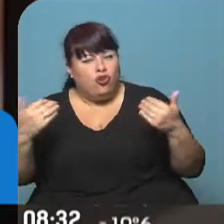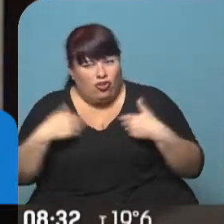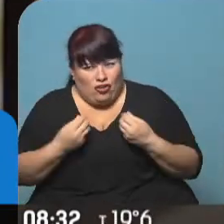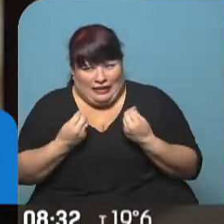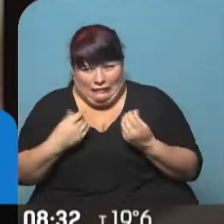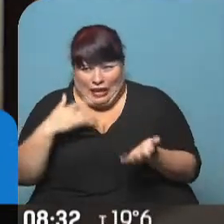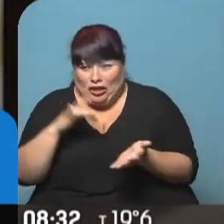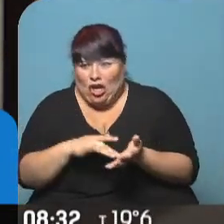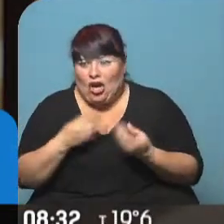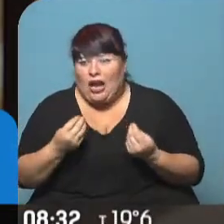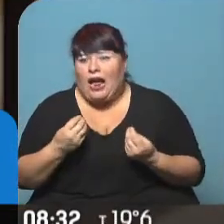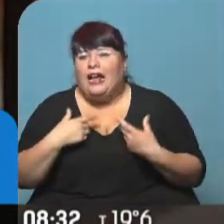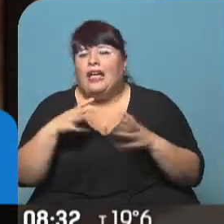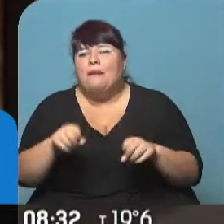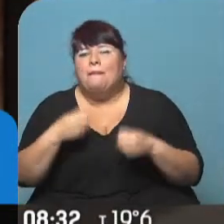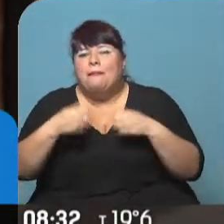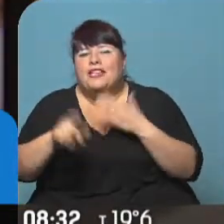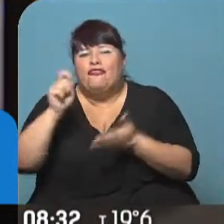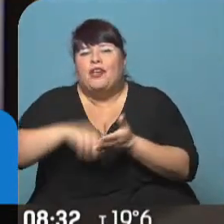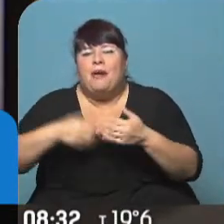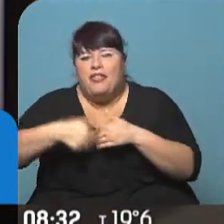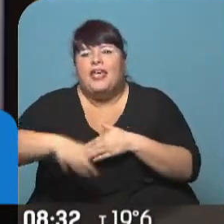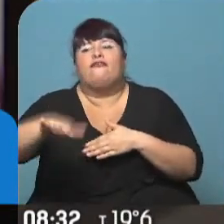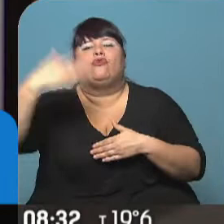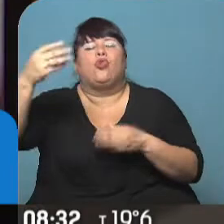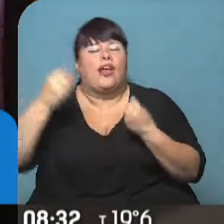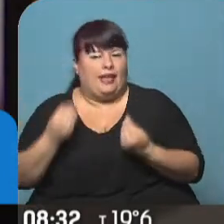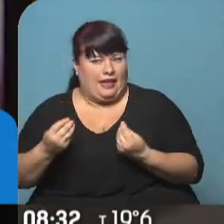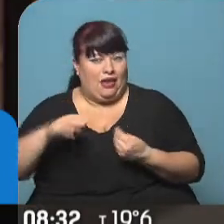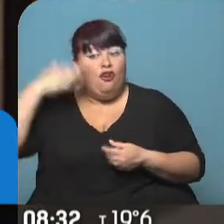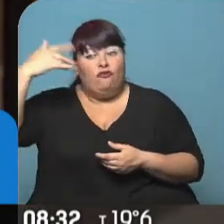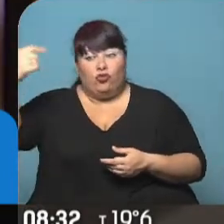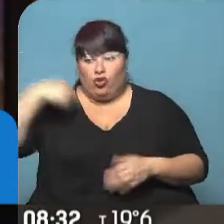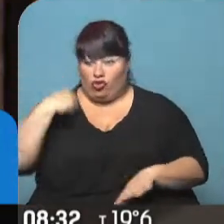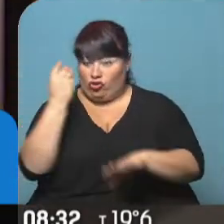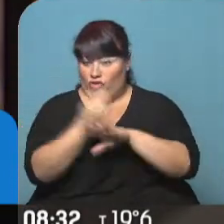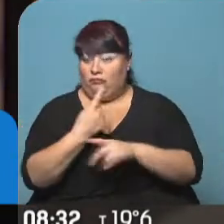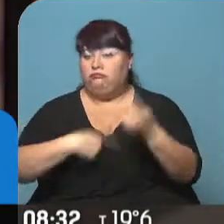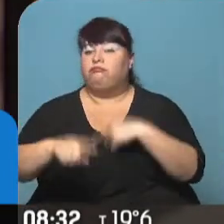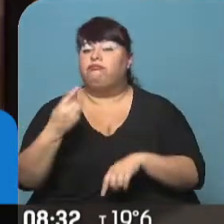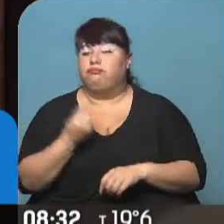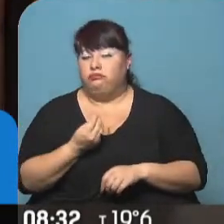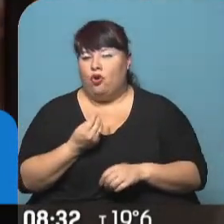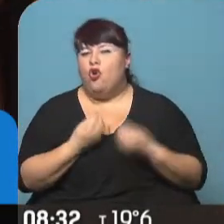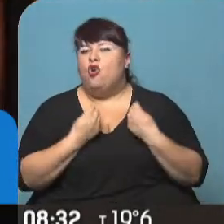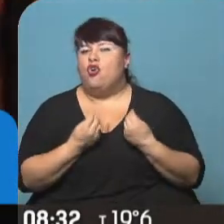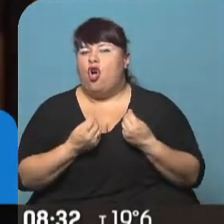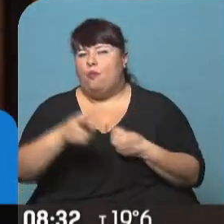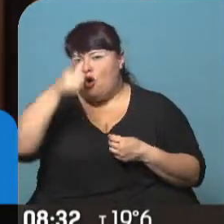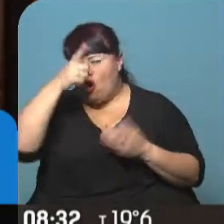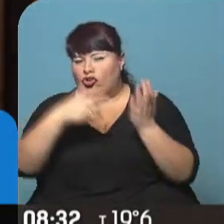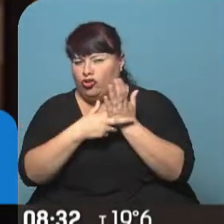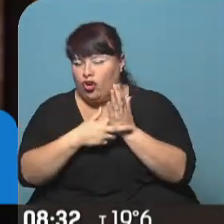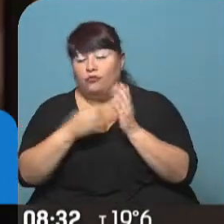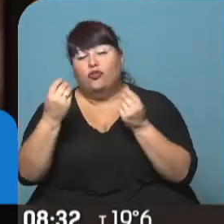voy a agarrar? ¿Qué es lo que voy a empezar a firmar a partir de mañana? Pues mañana voy a estar yo del otro lado. Entonces, ¿cómo hago una auditoría de corte?